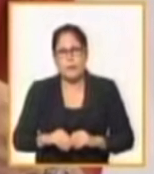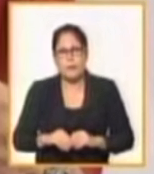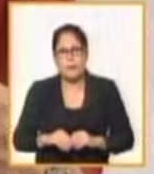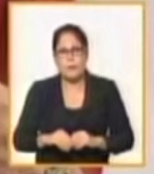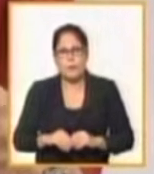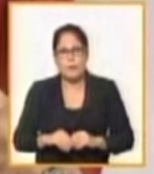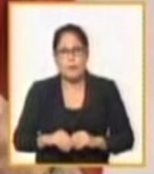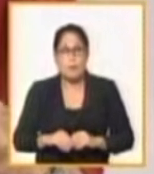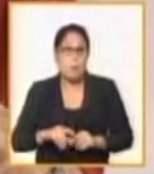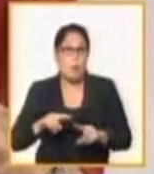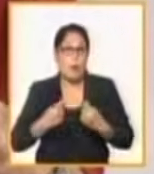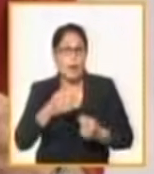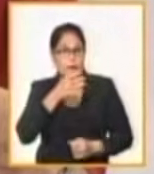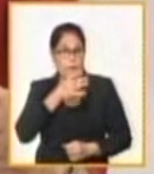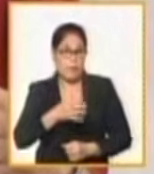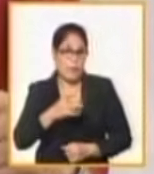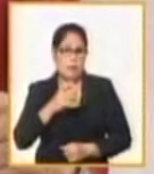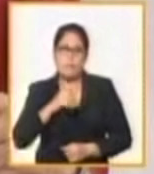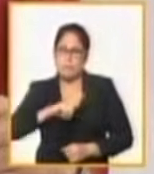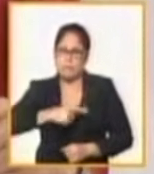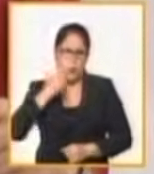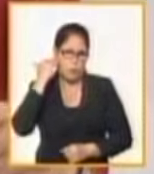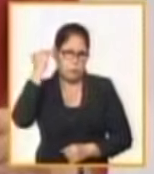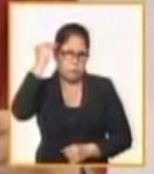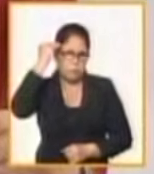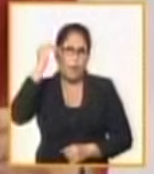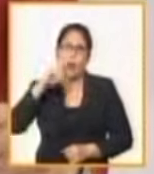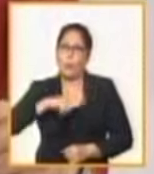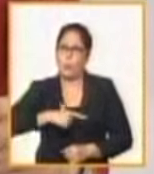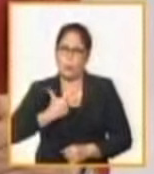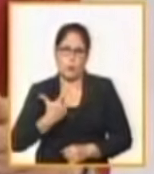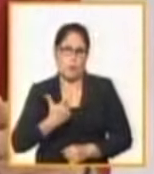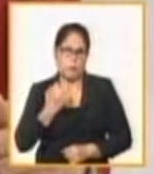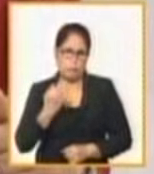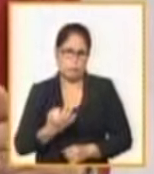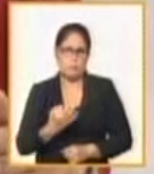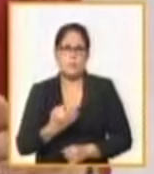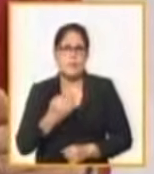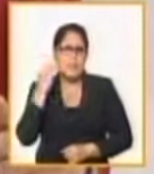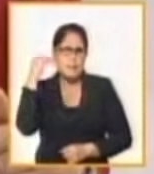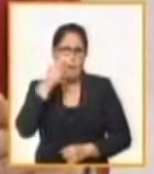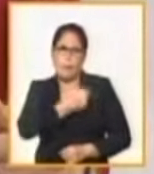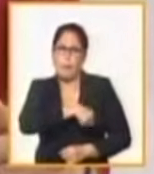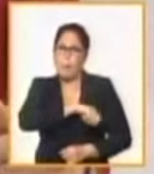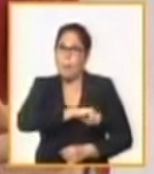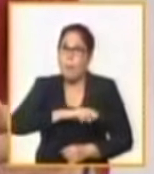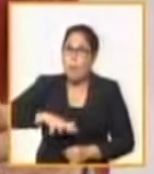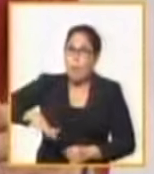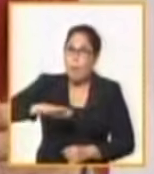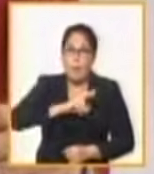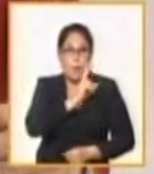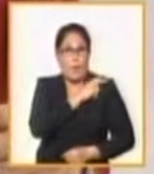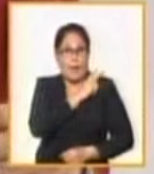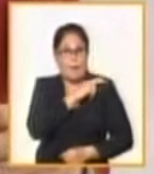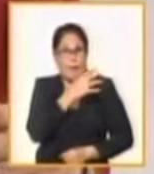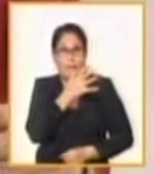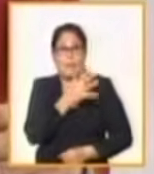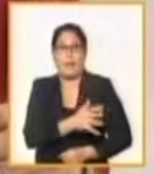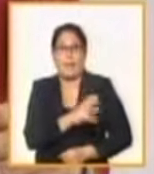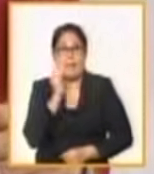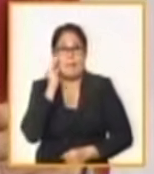base cultural, esa base popular, que siempre como dirigente él fue un hombre que